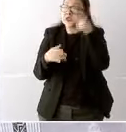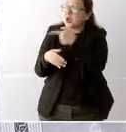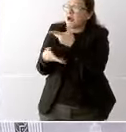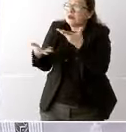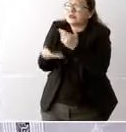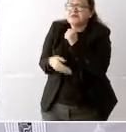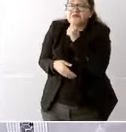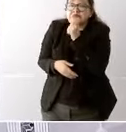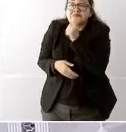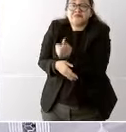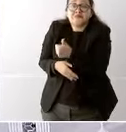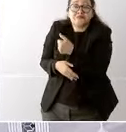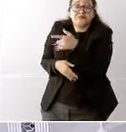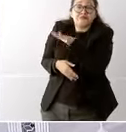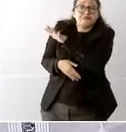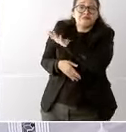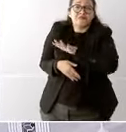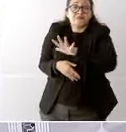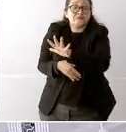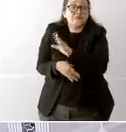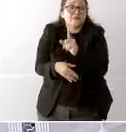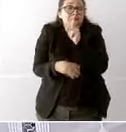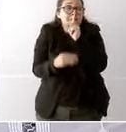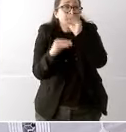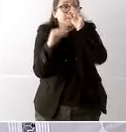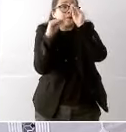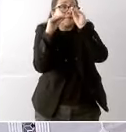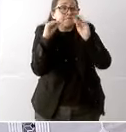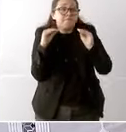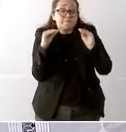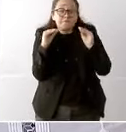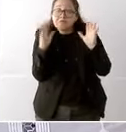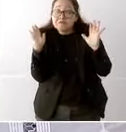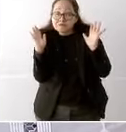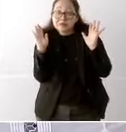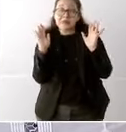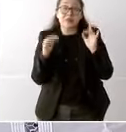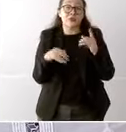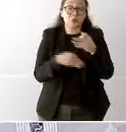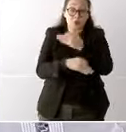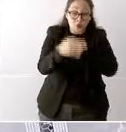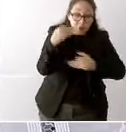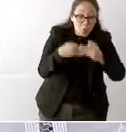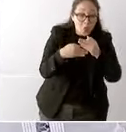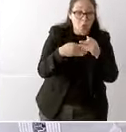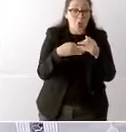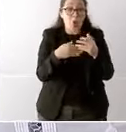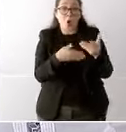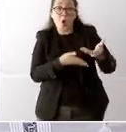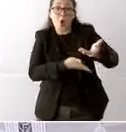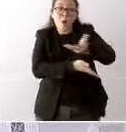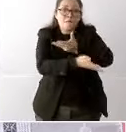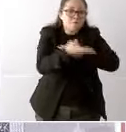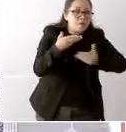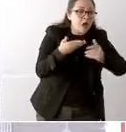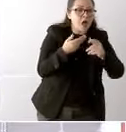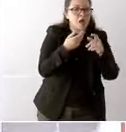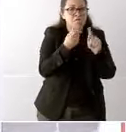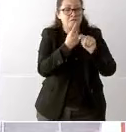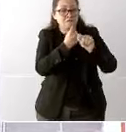y todo el movimiento de mercancías y de pasajeros se hacía por el